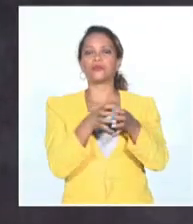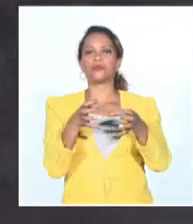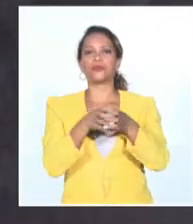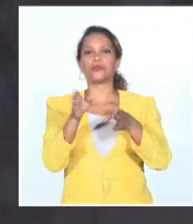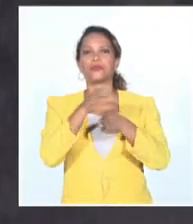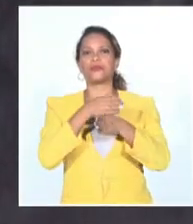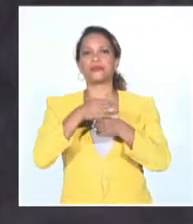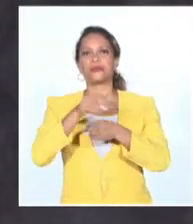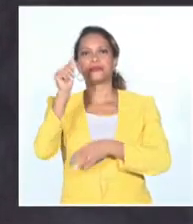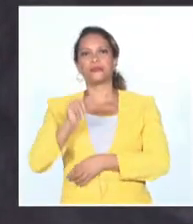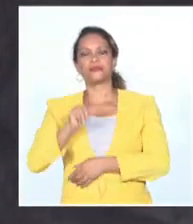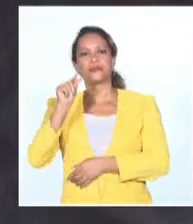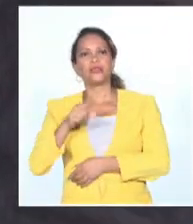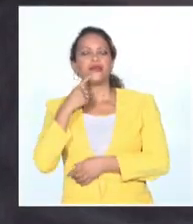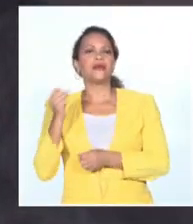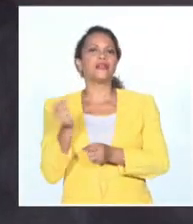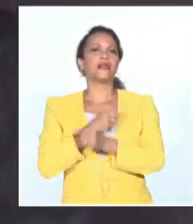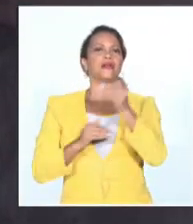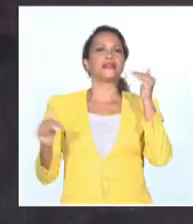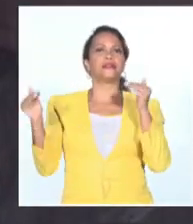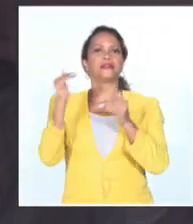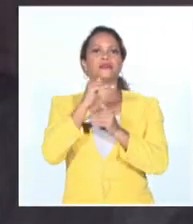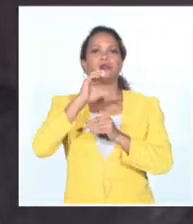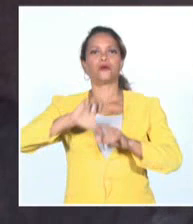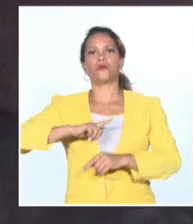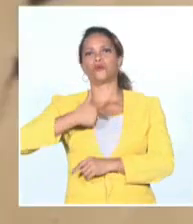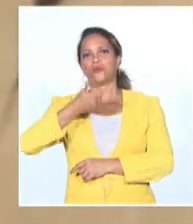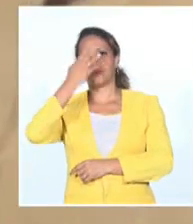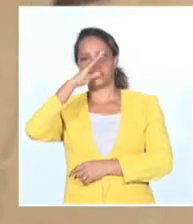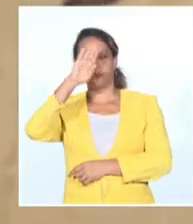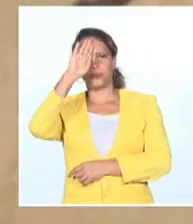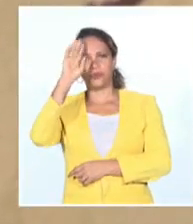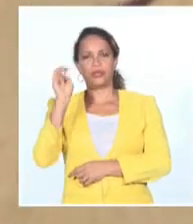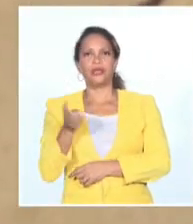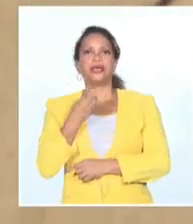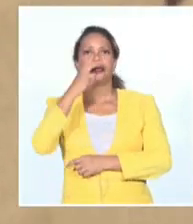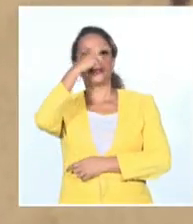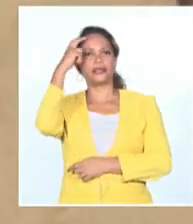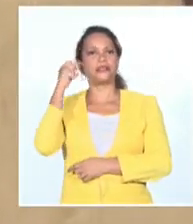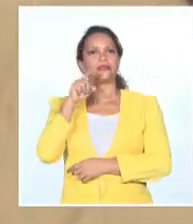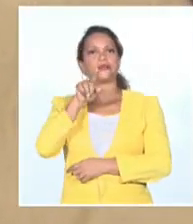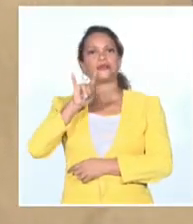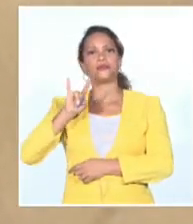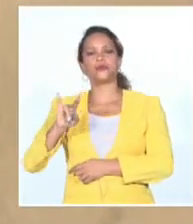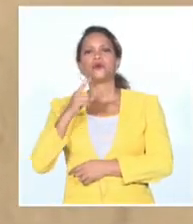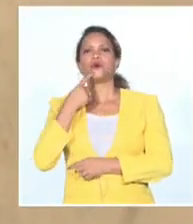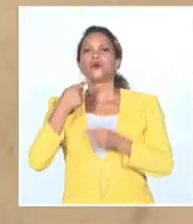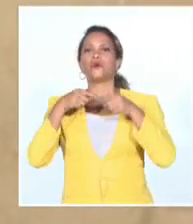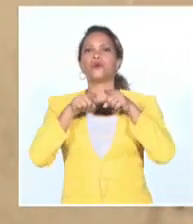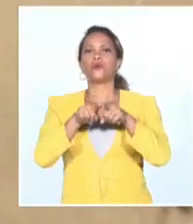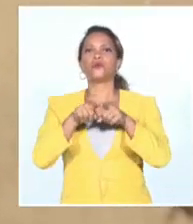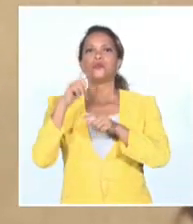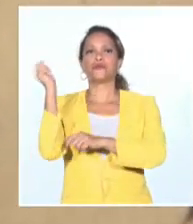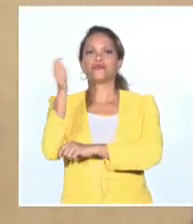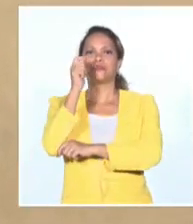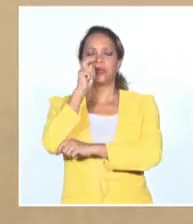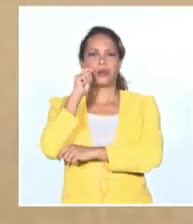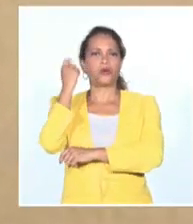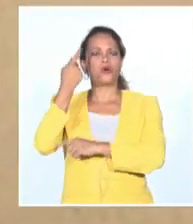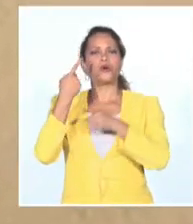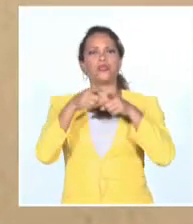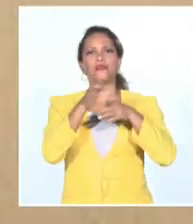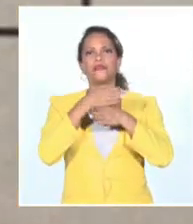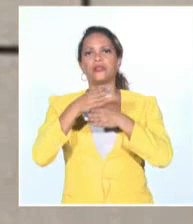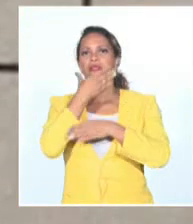que enalteció la cultura cubana durante el segundo tercio del siglo XIX, junto a Carlos Manuel de Céspedes y otros jóvenes